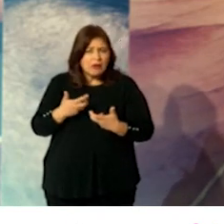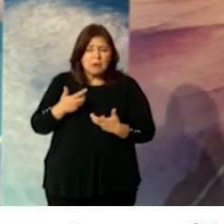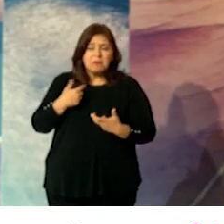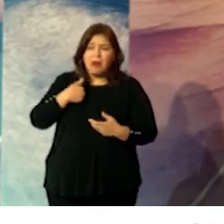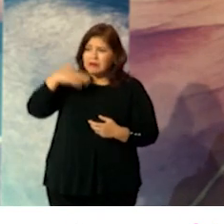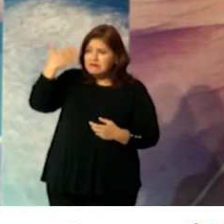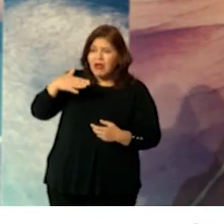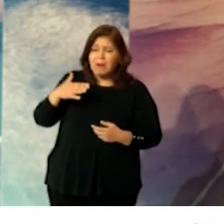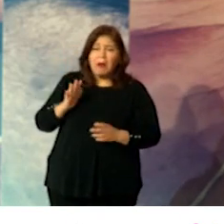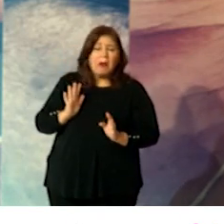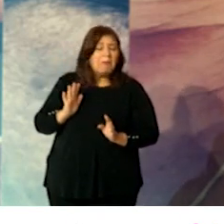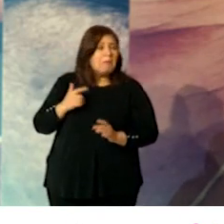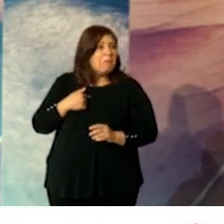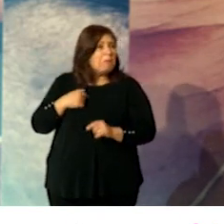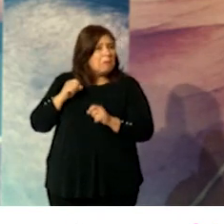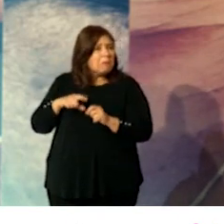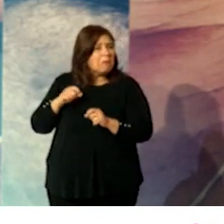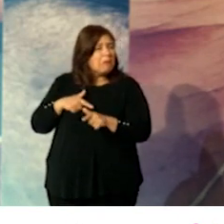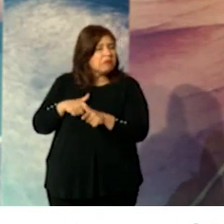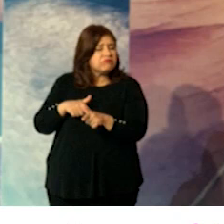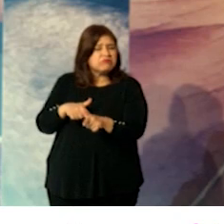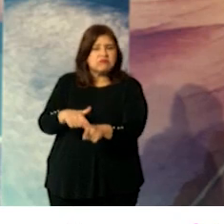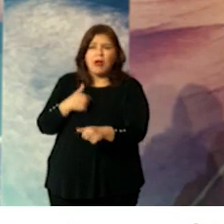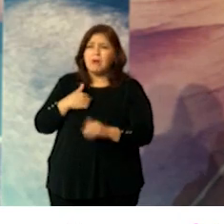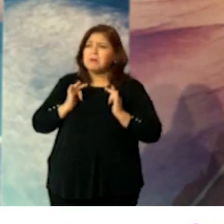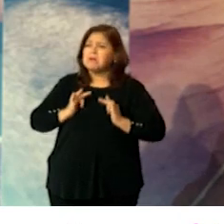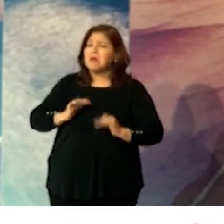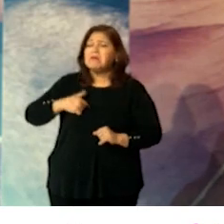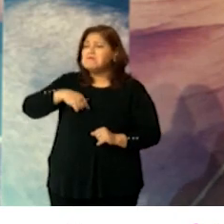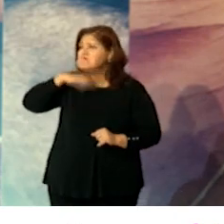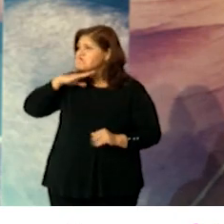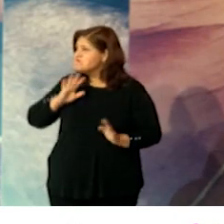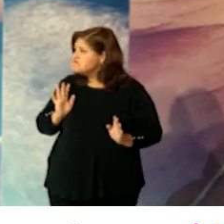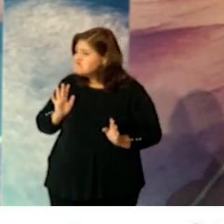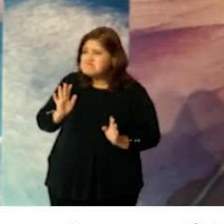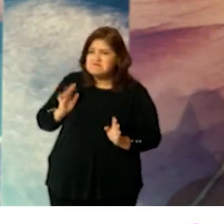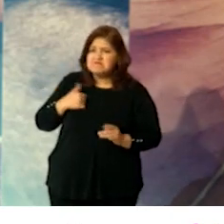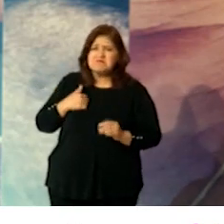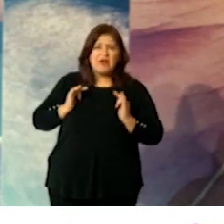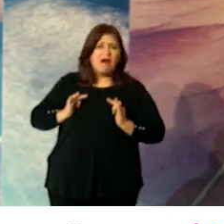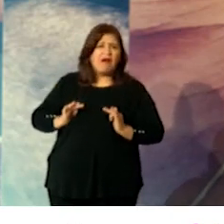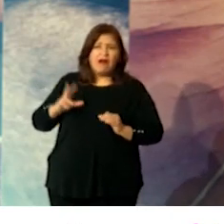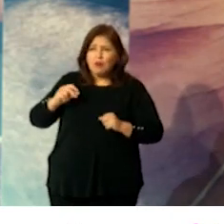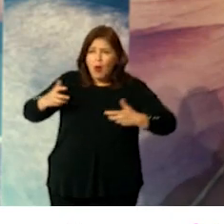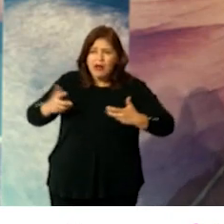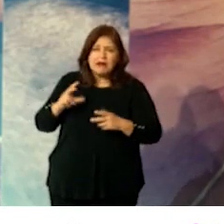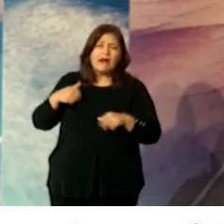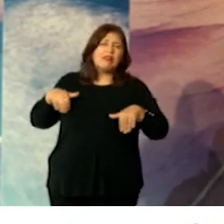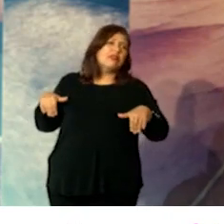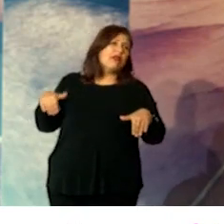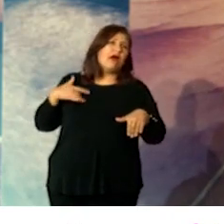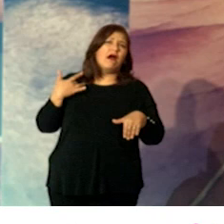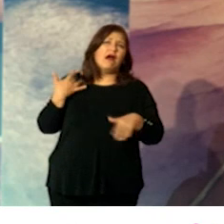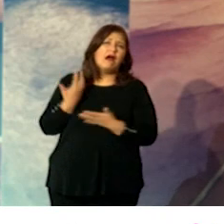saben, tampoco es que salgan de la línea, porque es muy cómodo. El estar en una zona de confort es extremadamente cómodo, ¿no? Y de